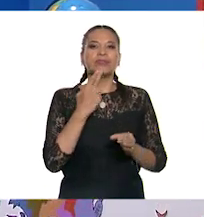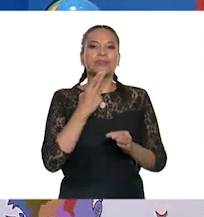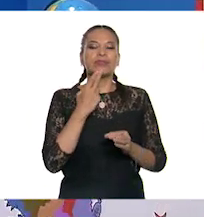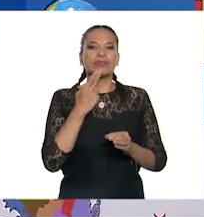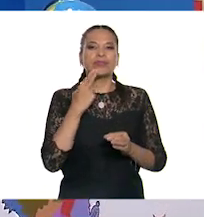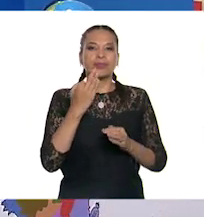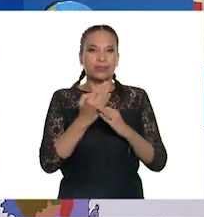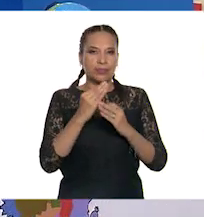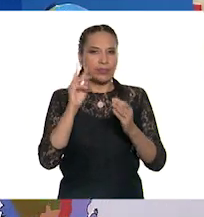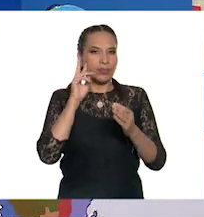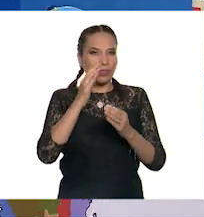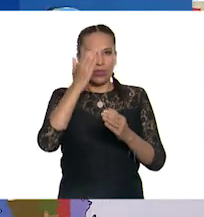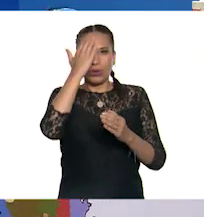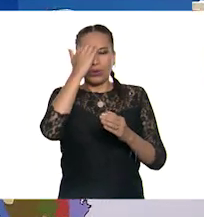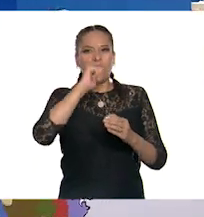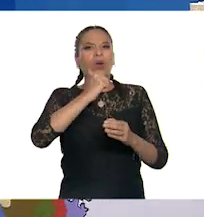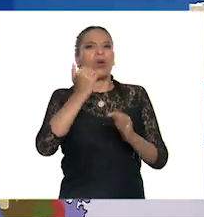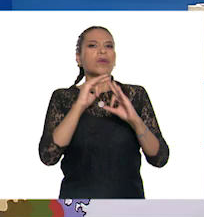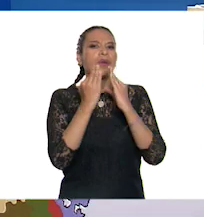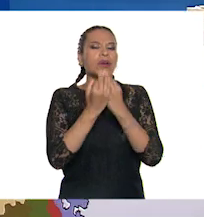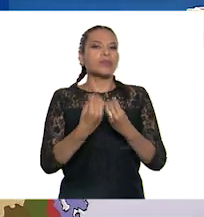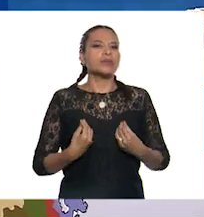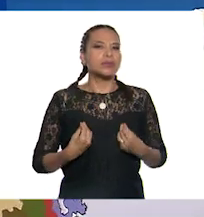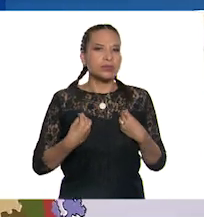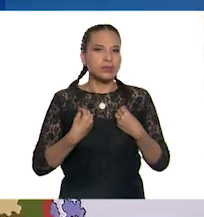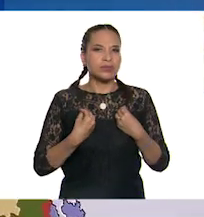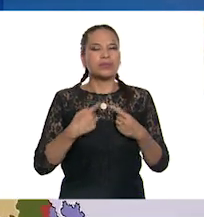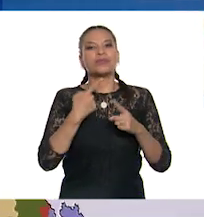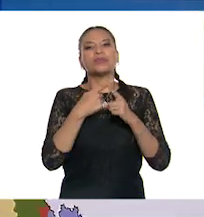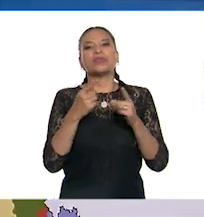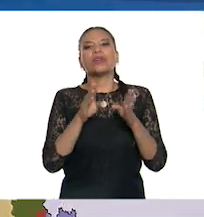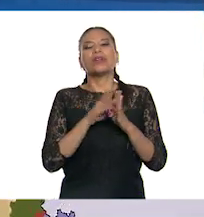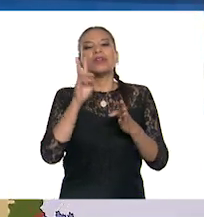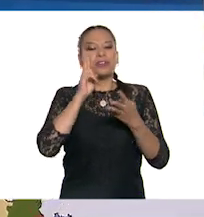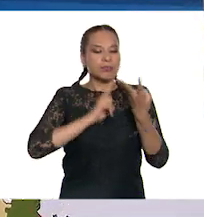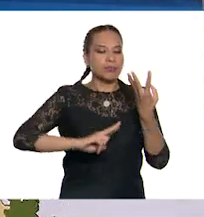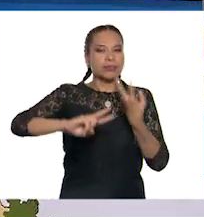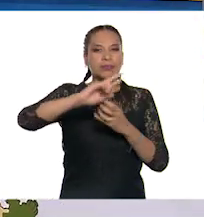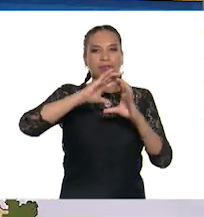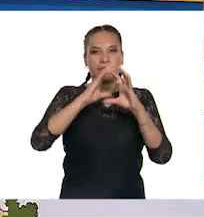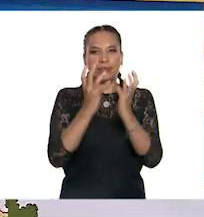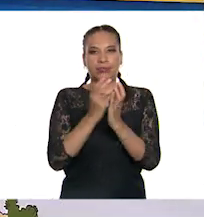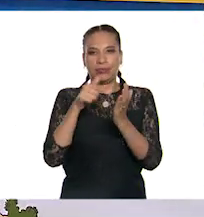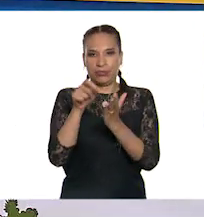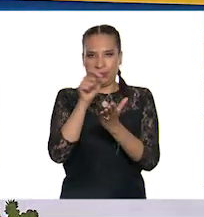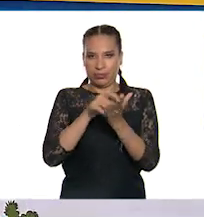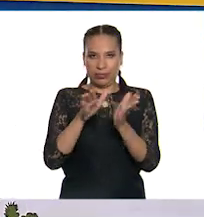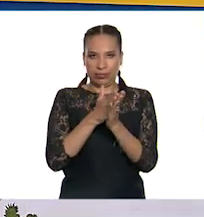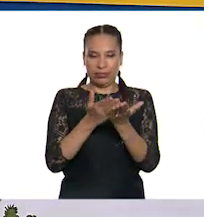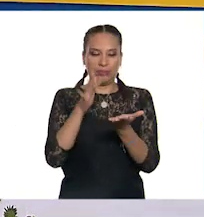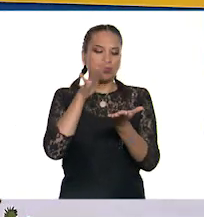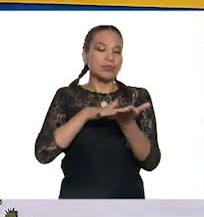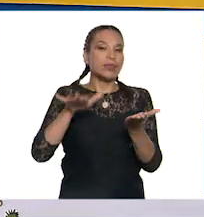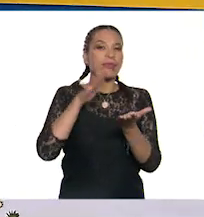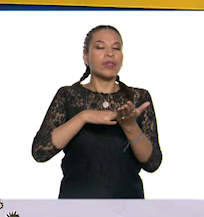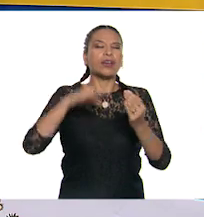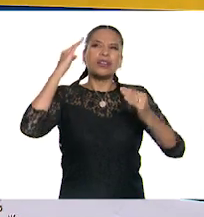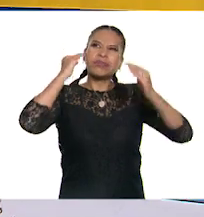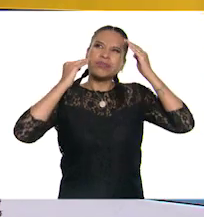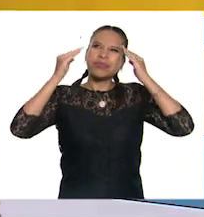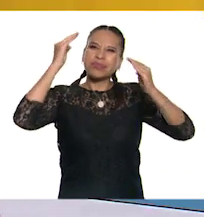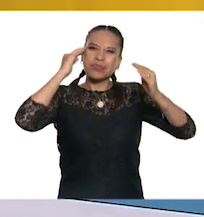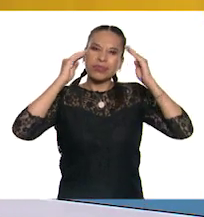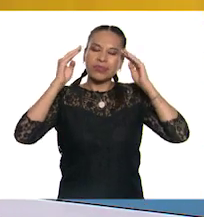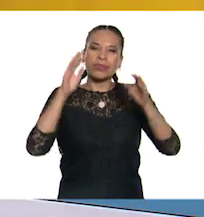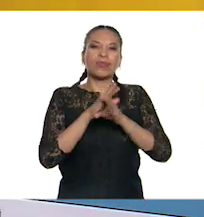nuestra sesión es conocer otras realidades y otros modos de ver el mundo por medio de la literatura y leer y reflexionar